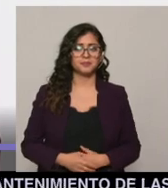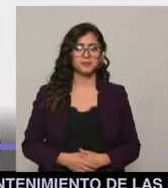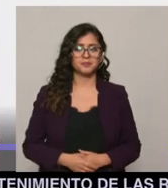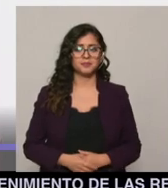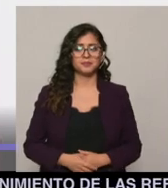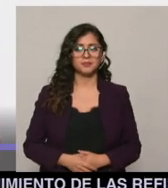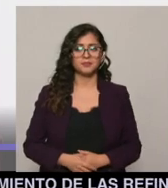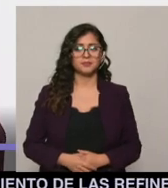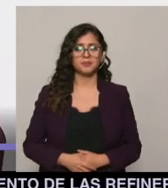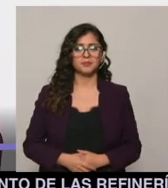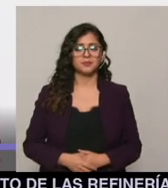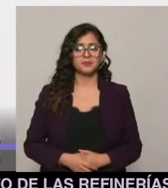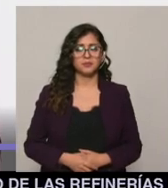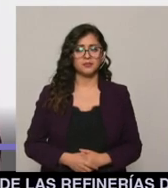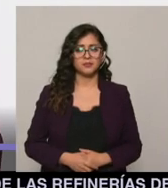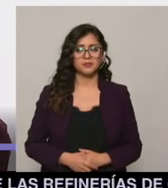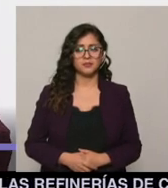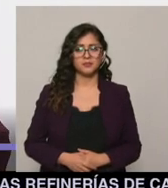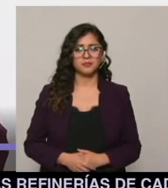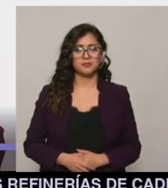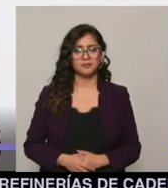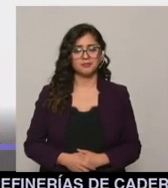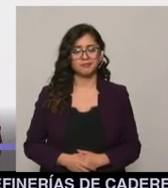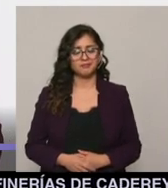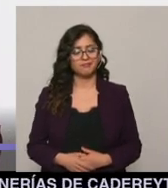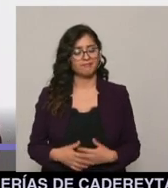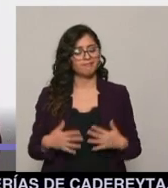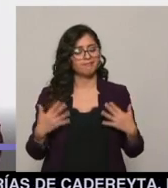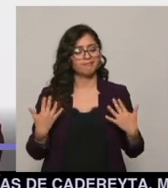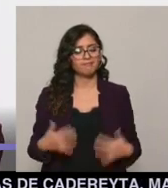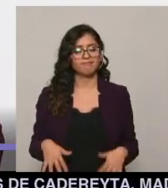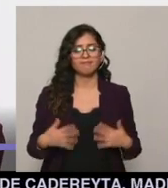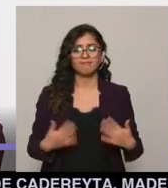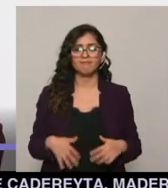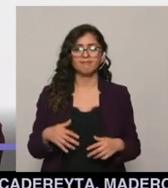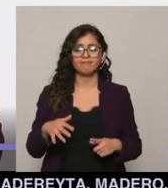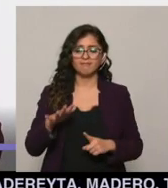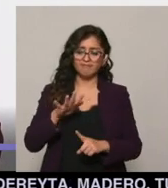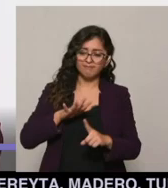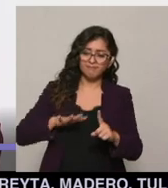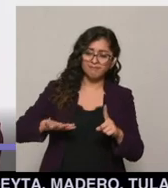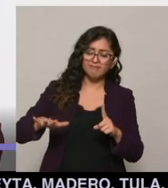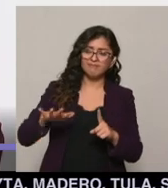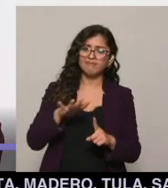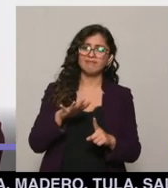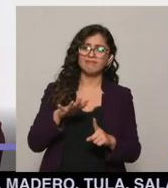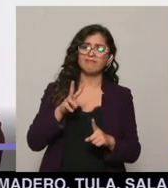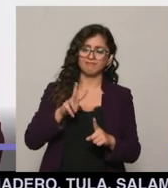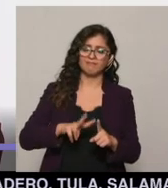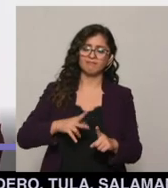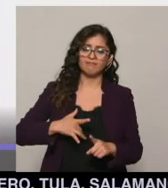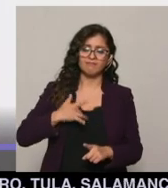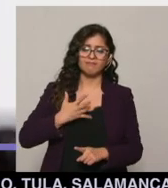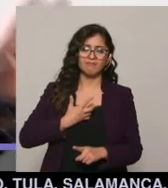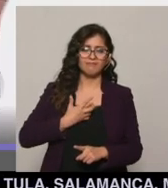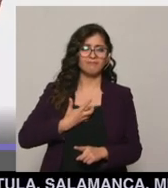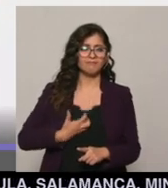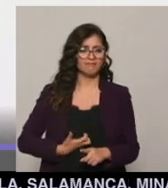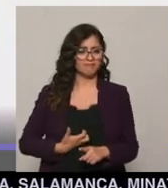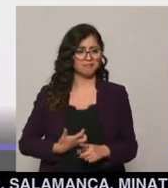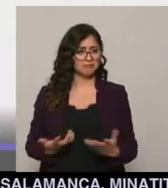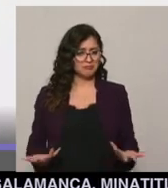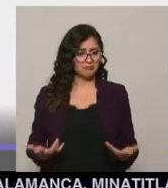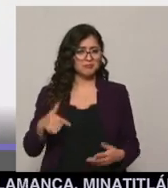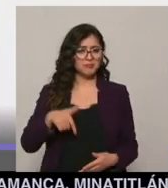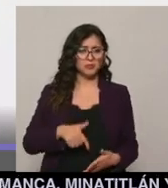híjole, el panorama es desolador. Es un tema que en la Ciudad de México